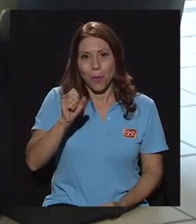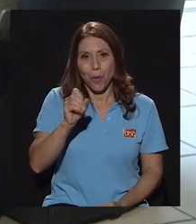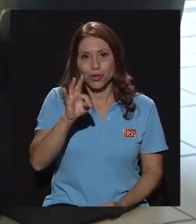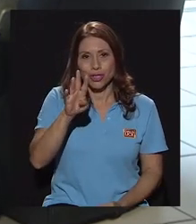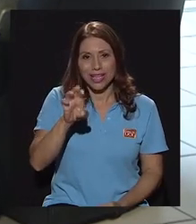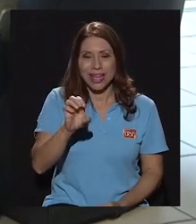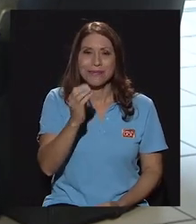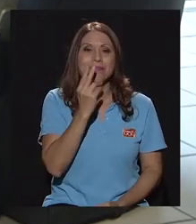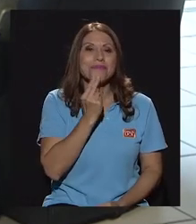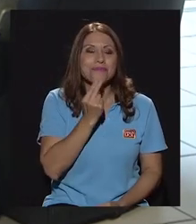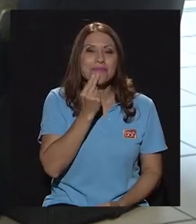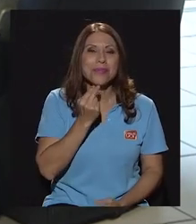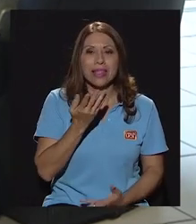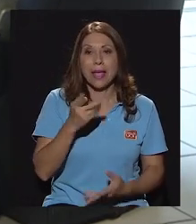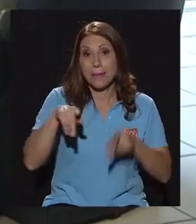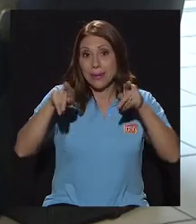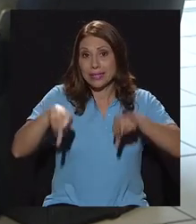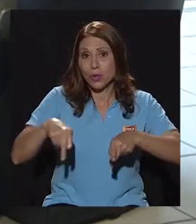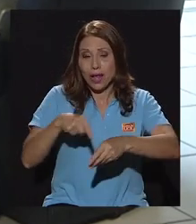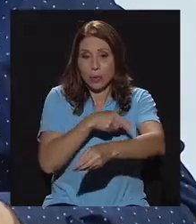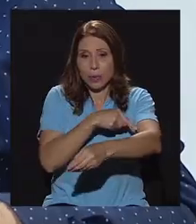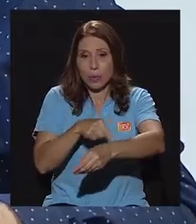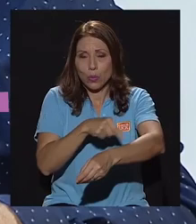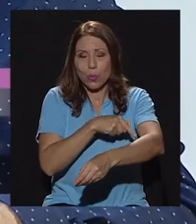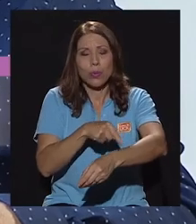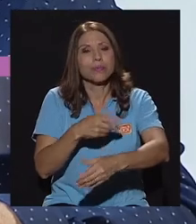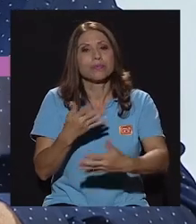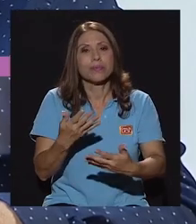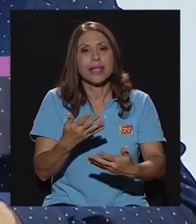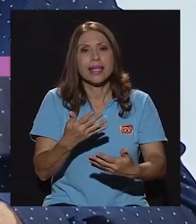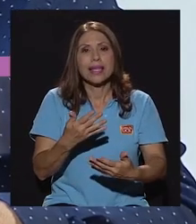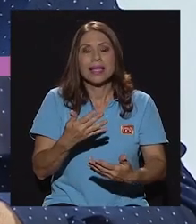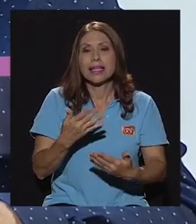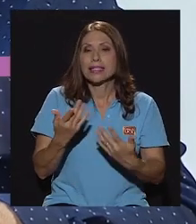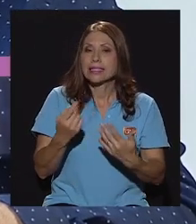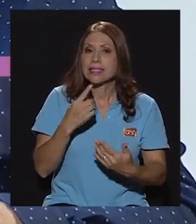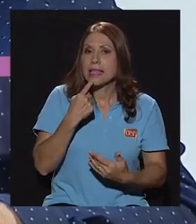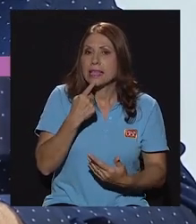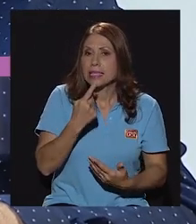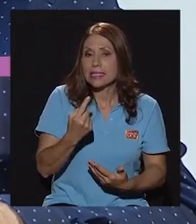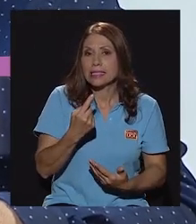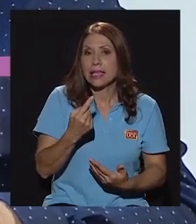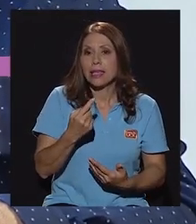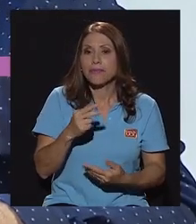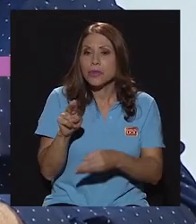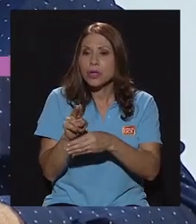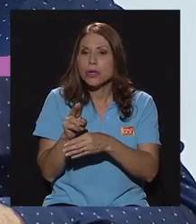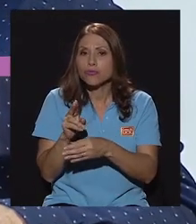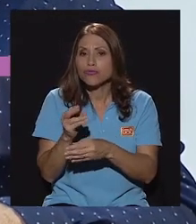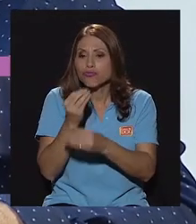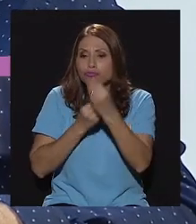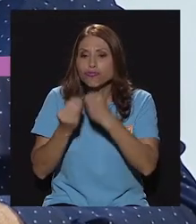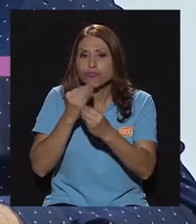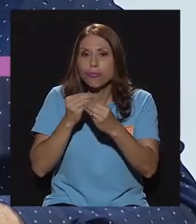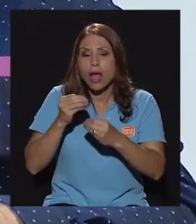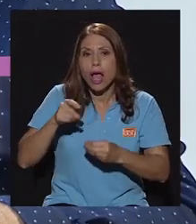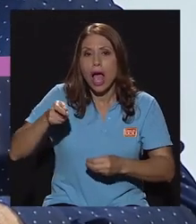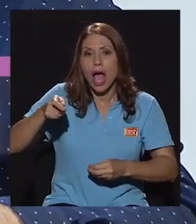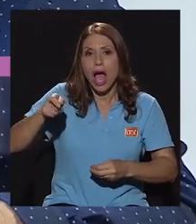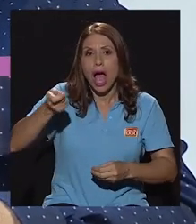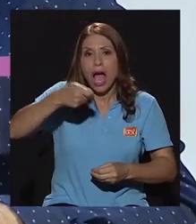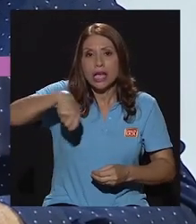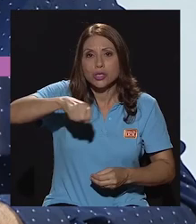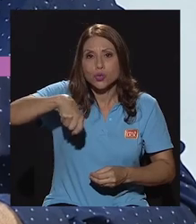En el paciente diabético normalmente se habla de que el consumo de azúcares debe